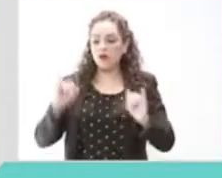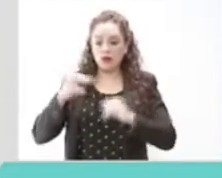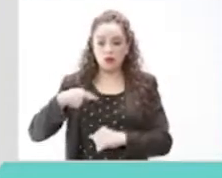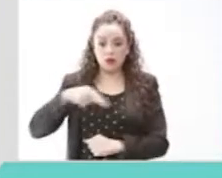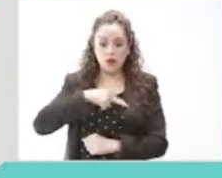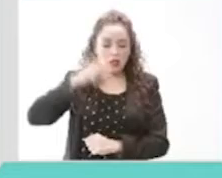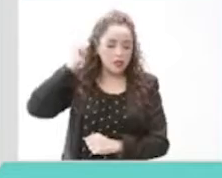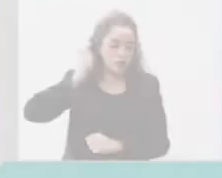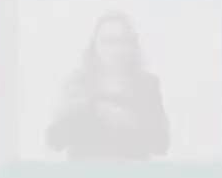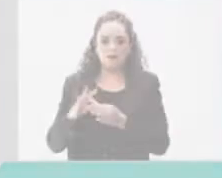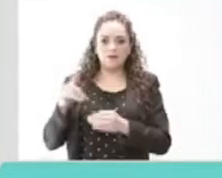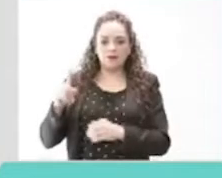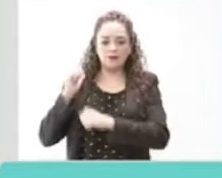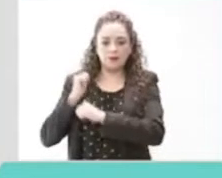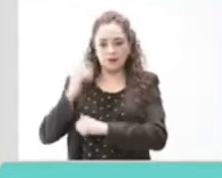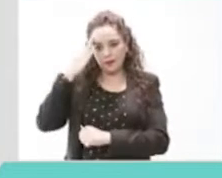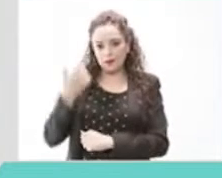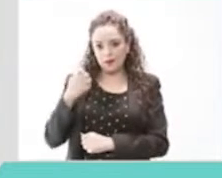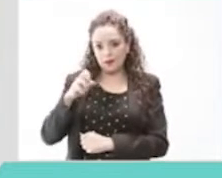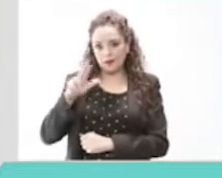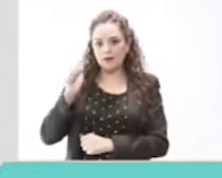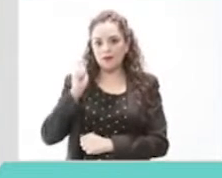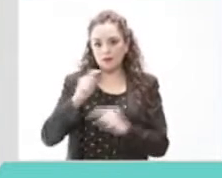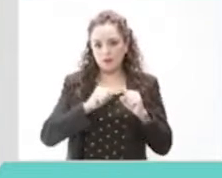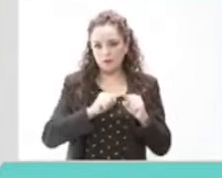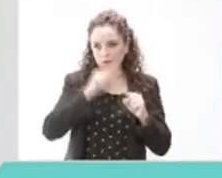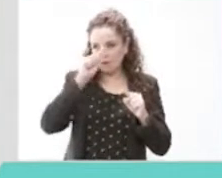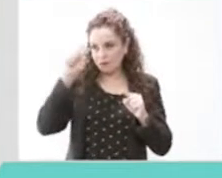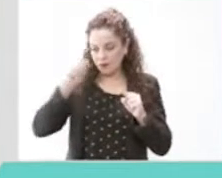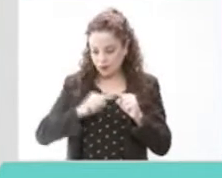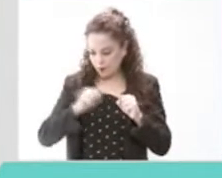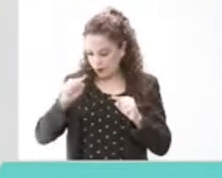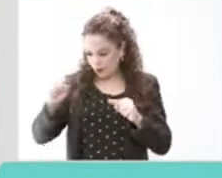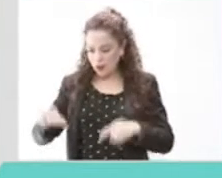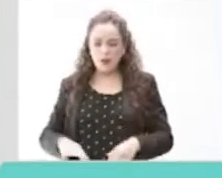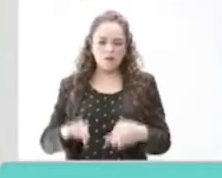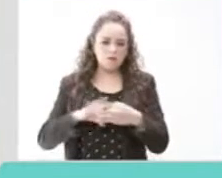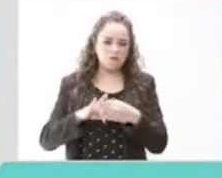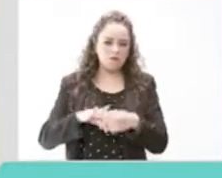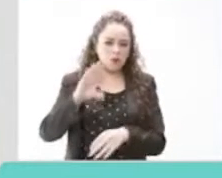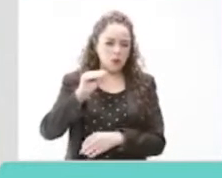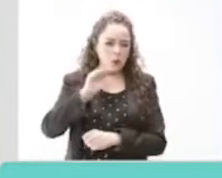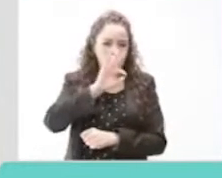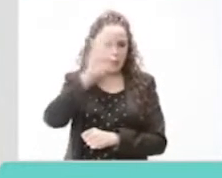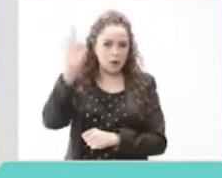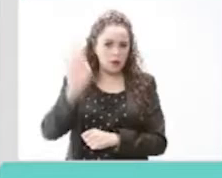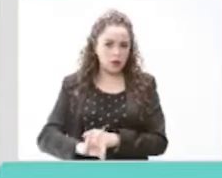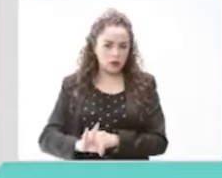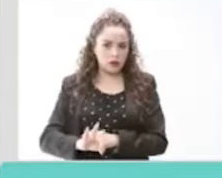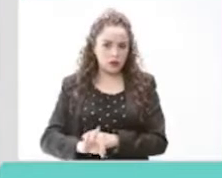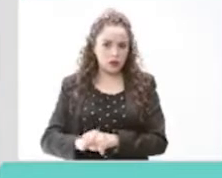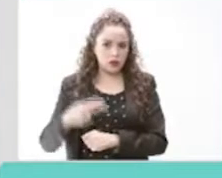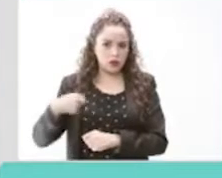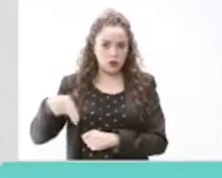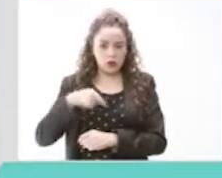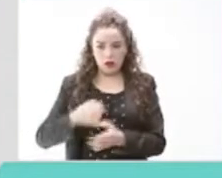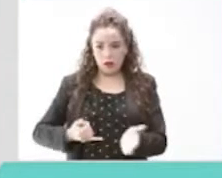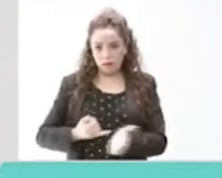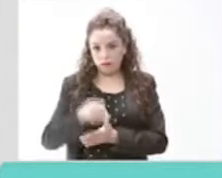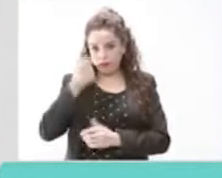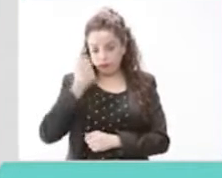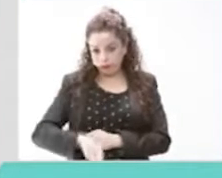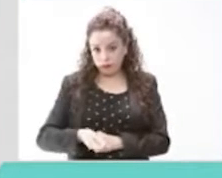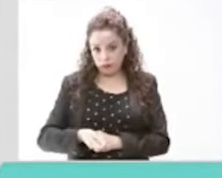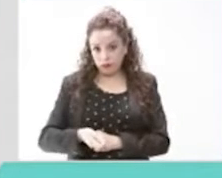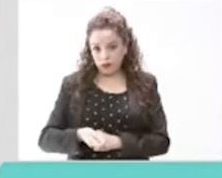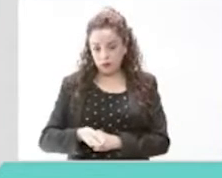en nuestras decisiones. En aproximadamente el 90%, alrededor del 90% de las resoluciones, básicamente lo